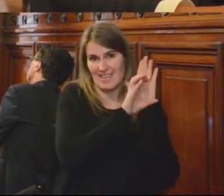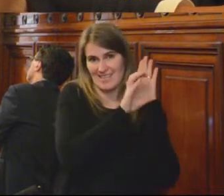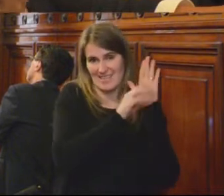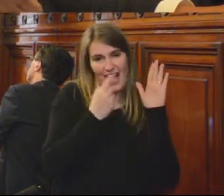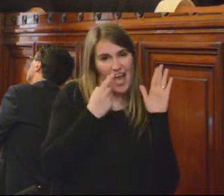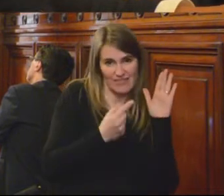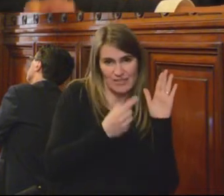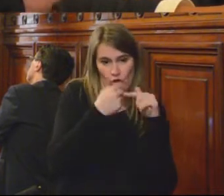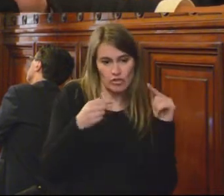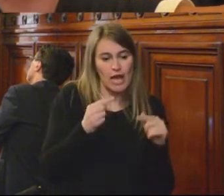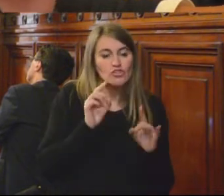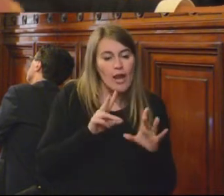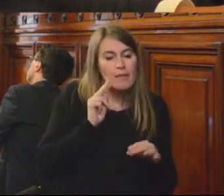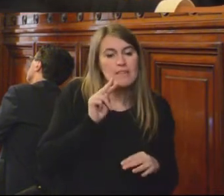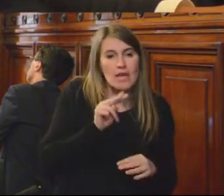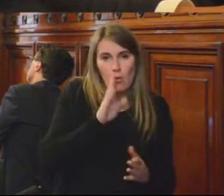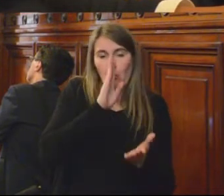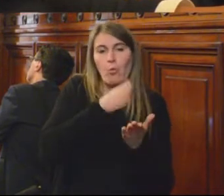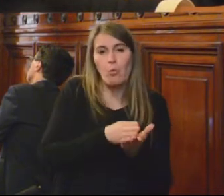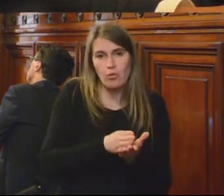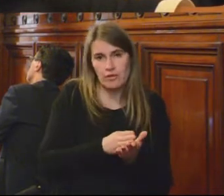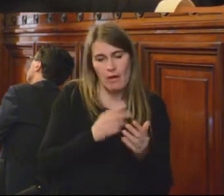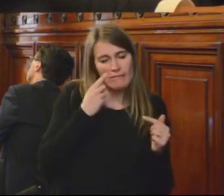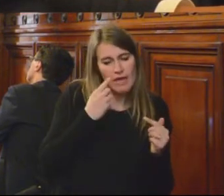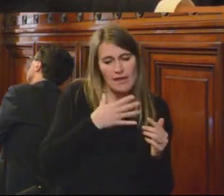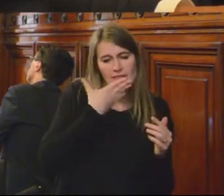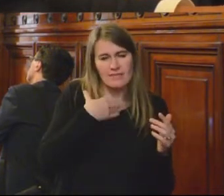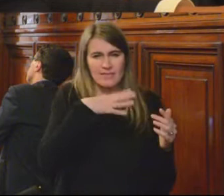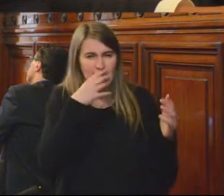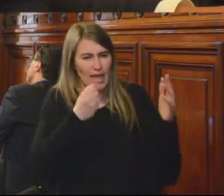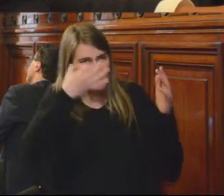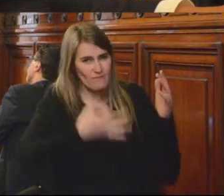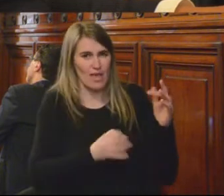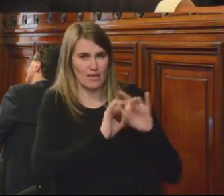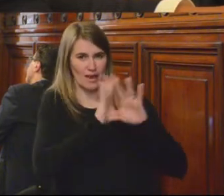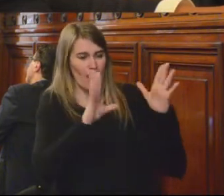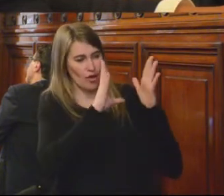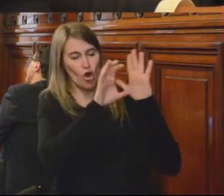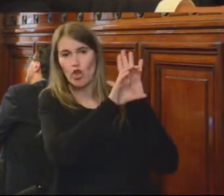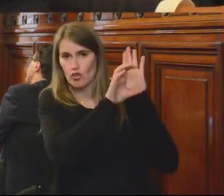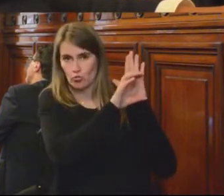correspondiéndole intervenir como último intérprete de la Constitución para garantizar el equilibrio y la paz republicana conforme al